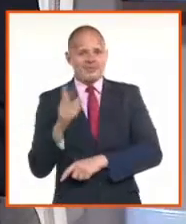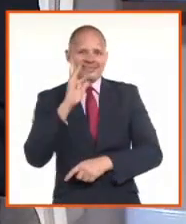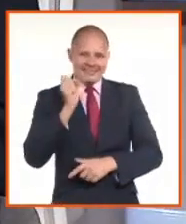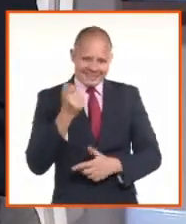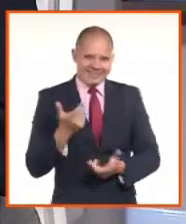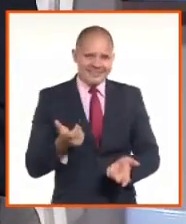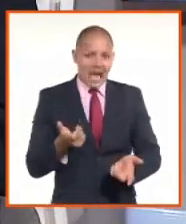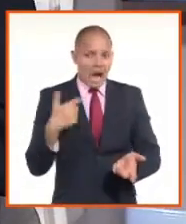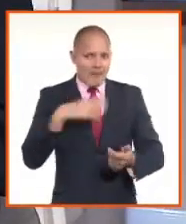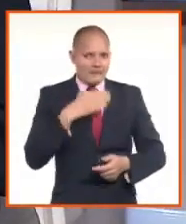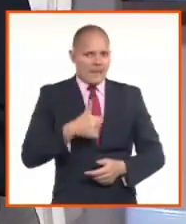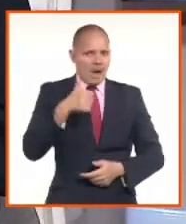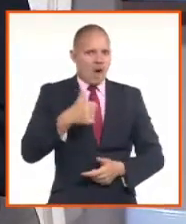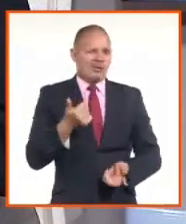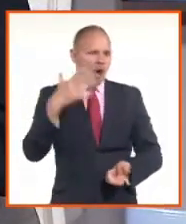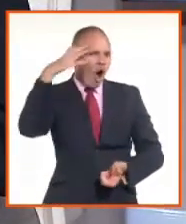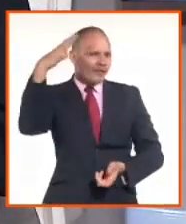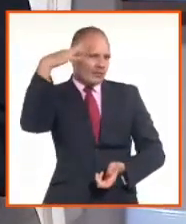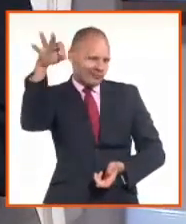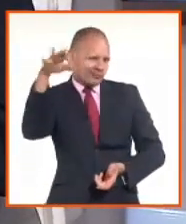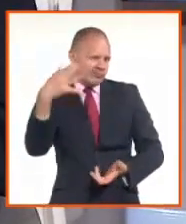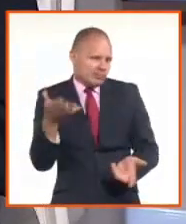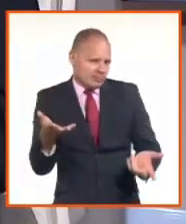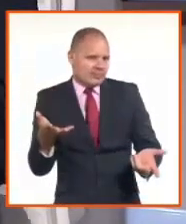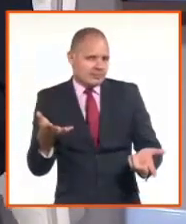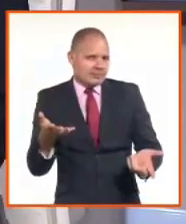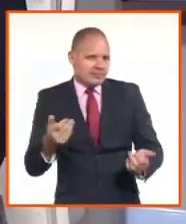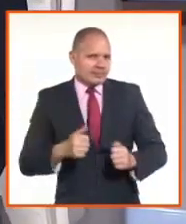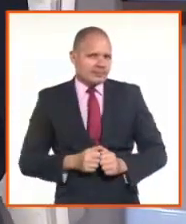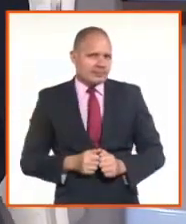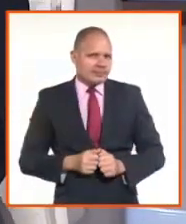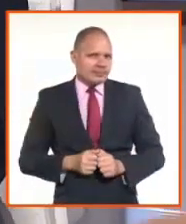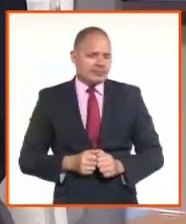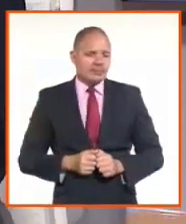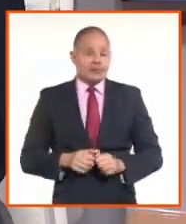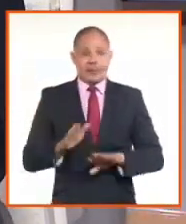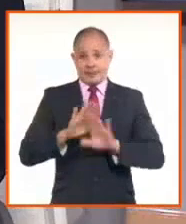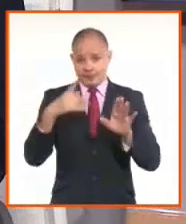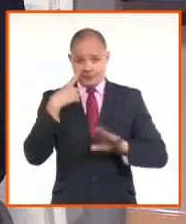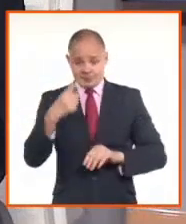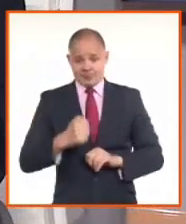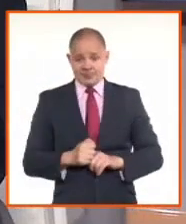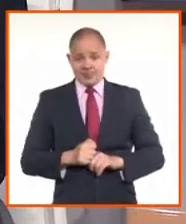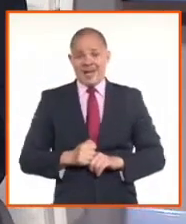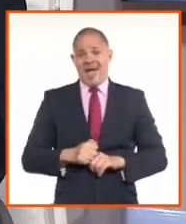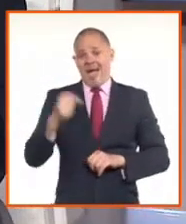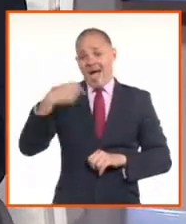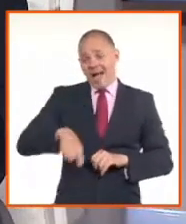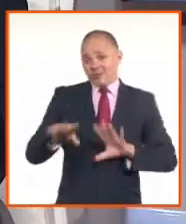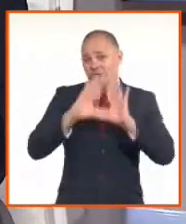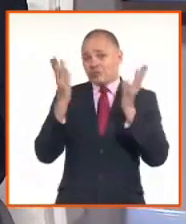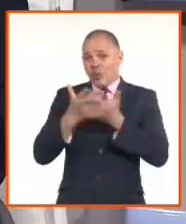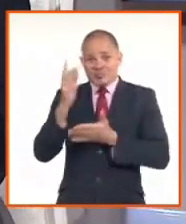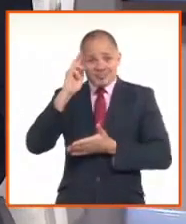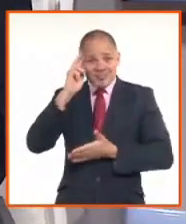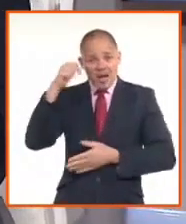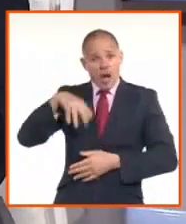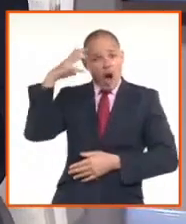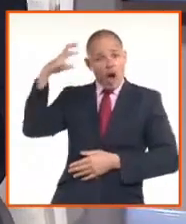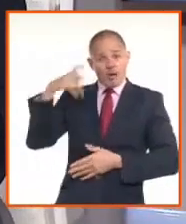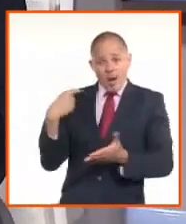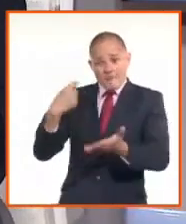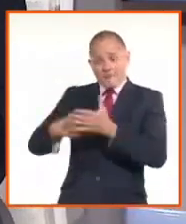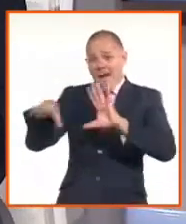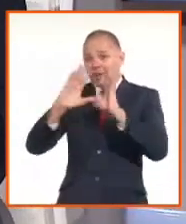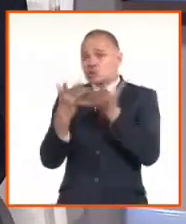más de un 75 por ciento en morelos porque aquí se paga en moneda nacional el combustible que se paga electricidad aquí